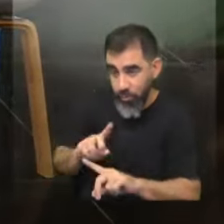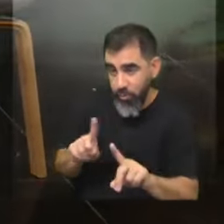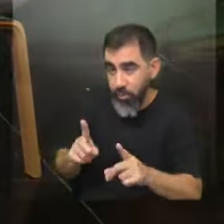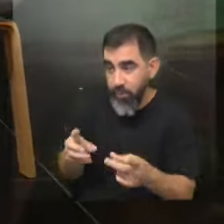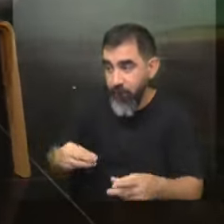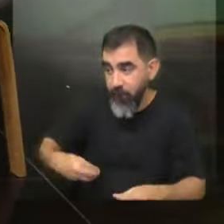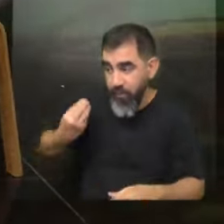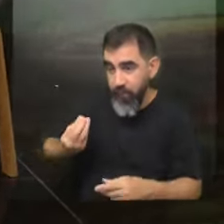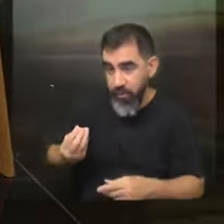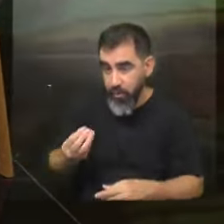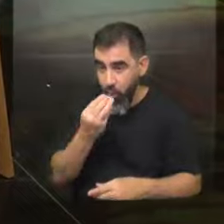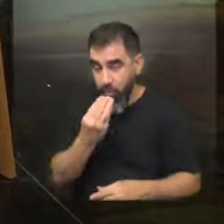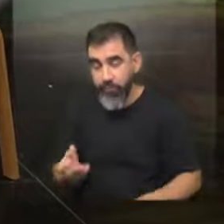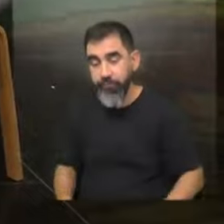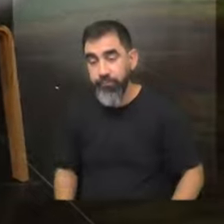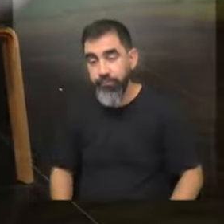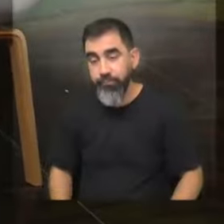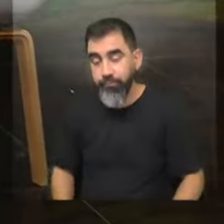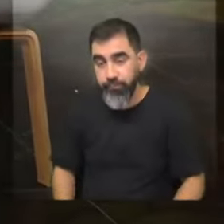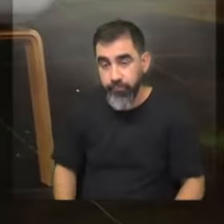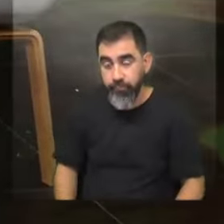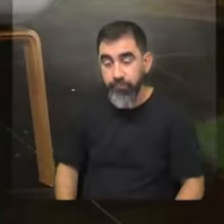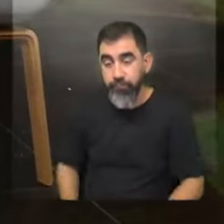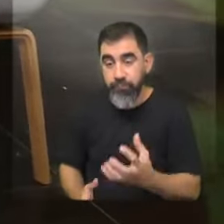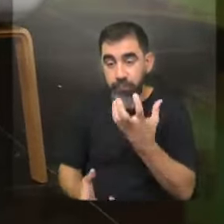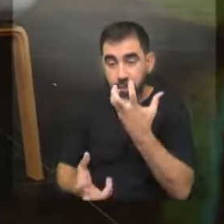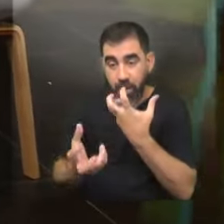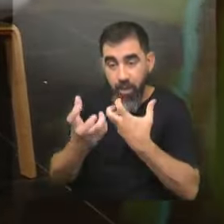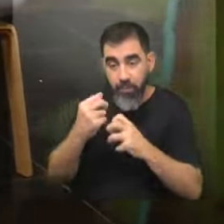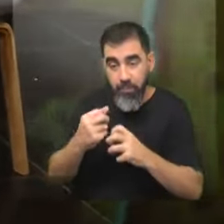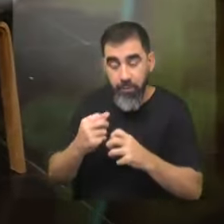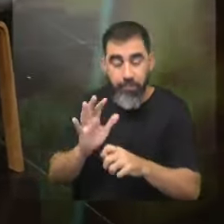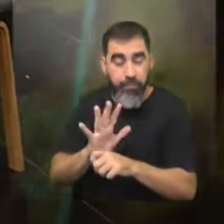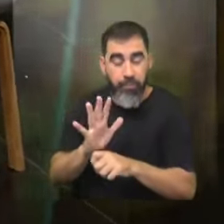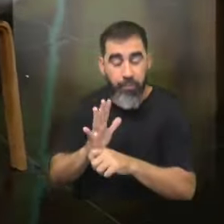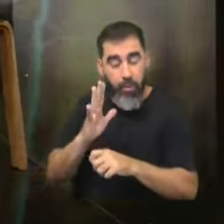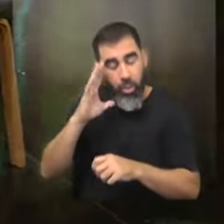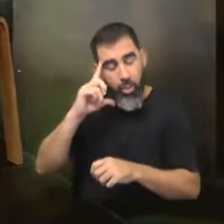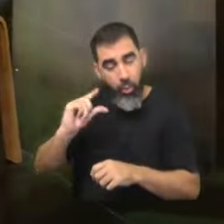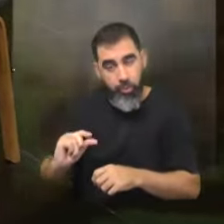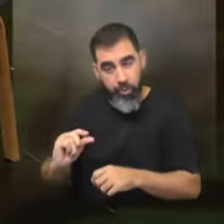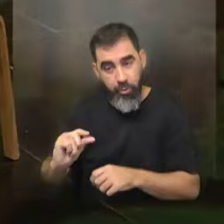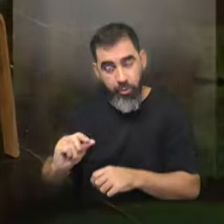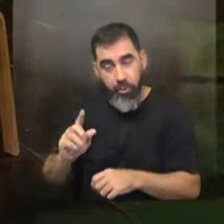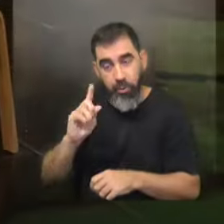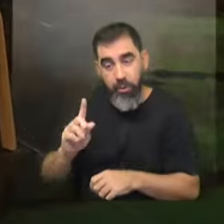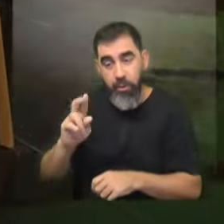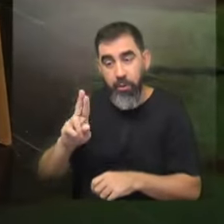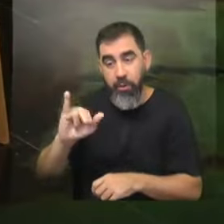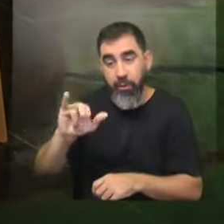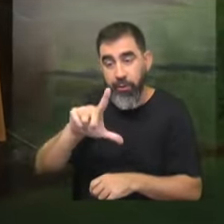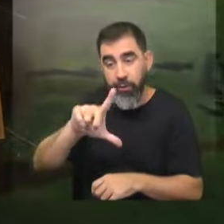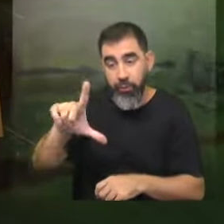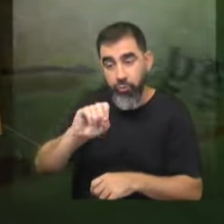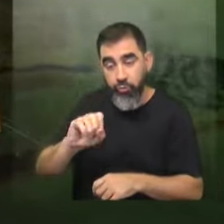materia viva. Claro. Entonces, el animal está anestesiado por la avispa, el grillo. Lo que hace es ir